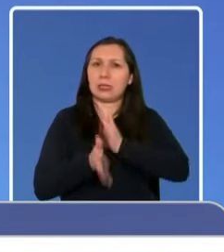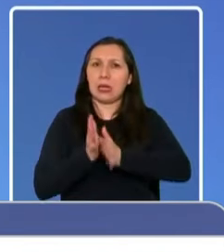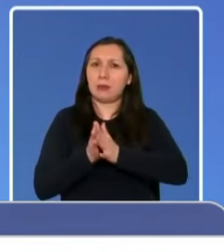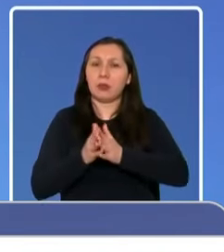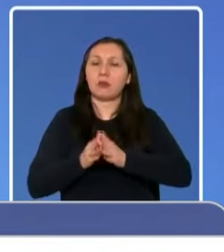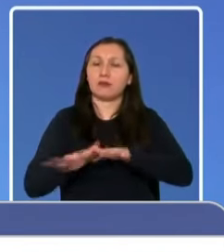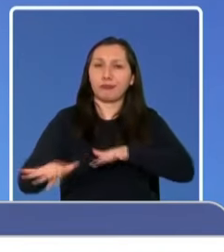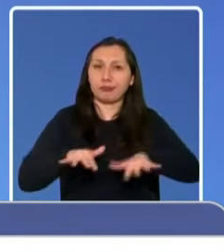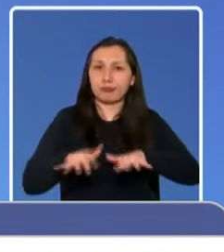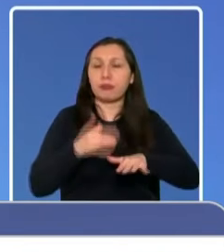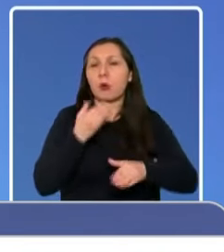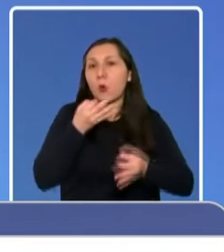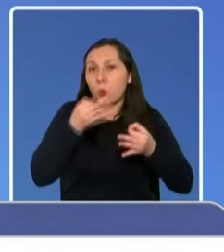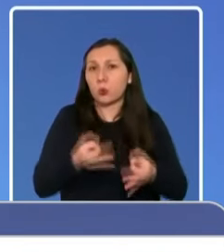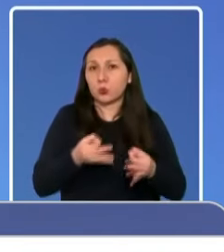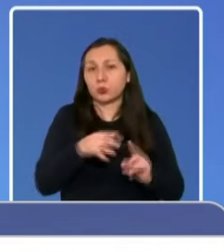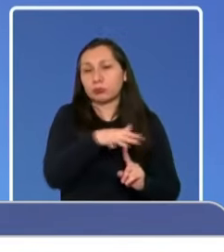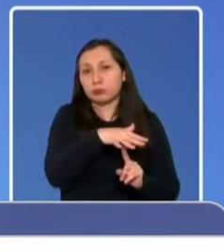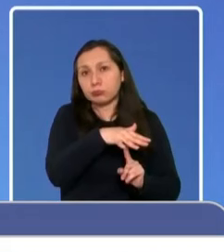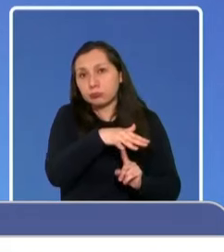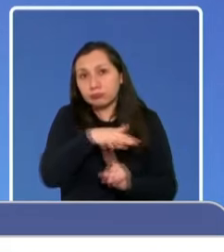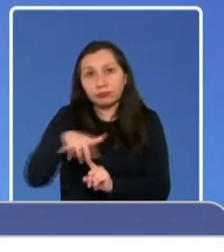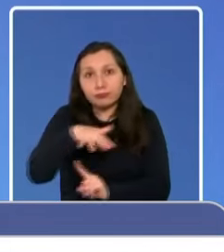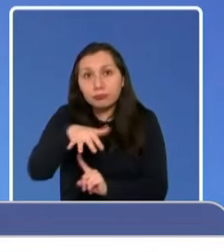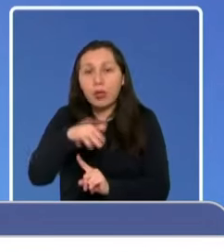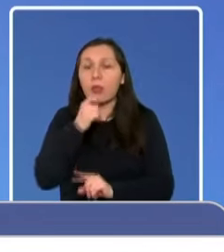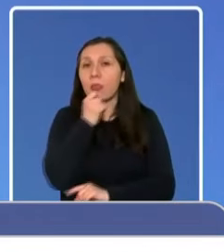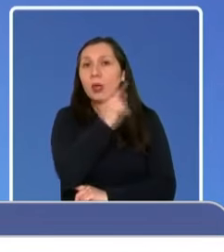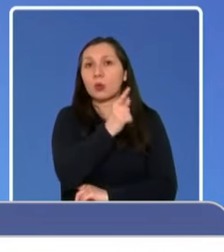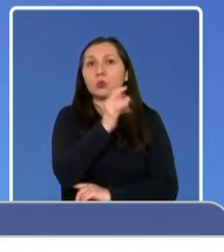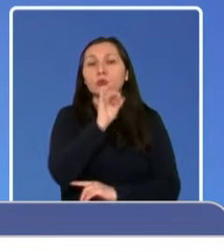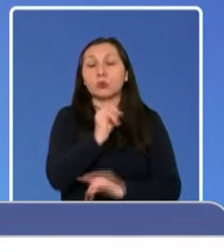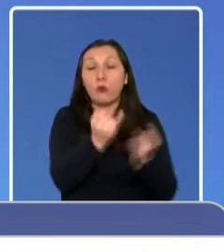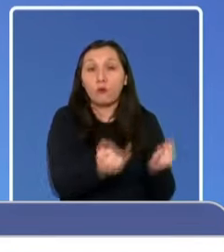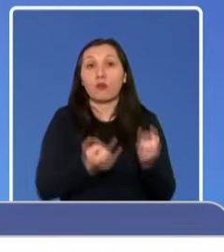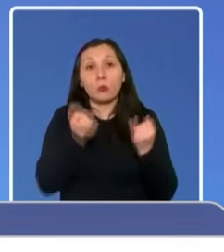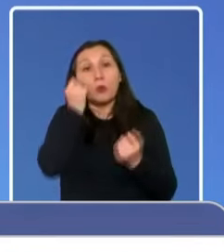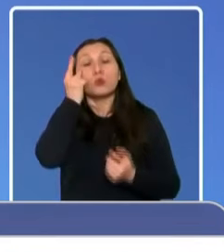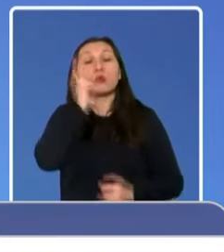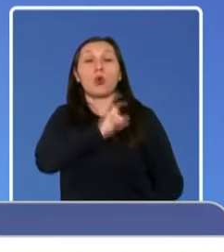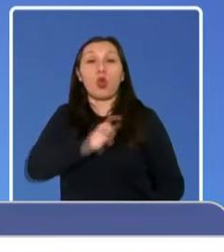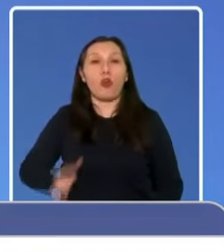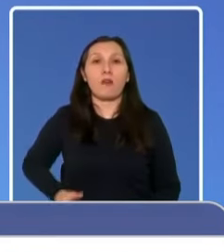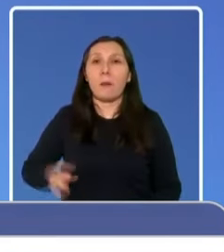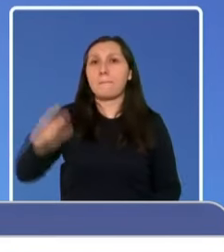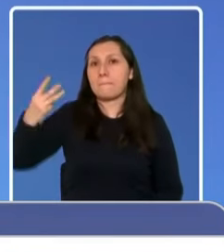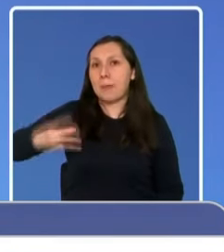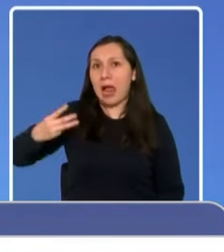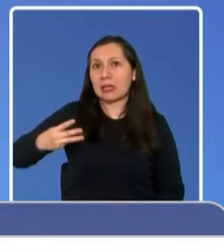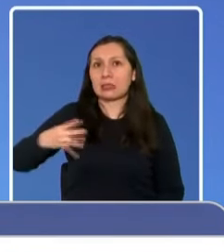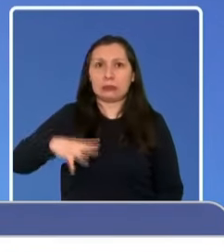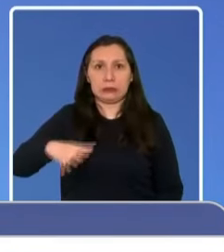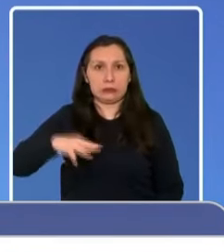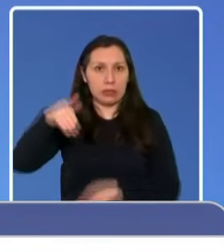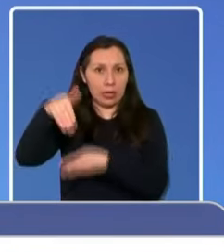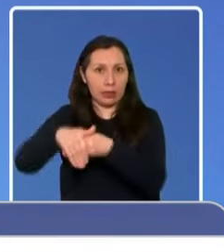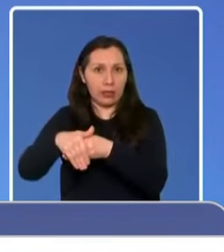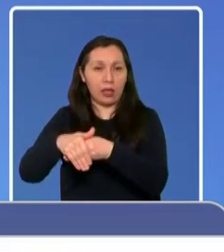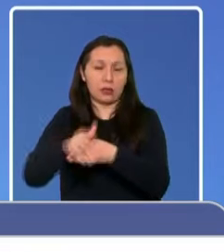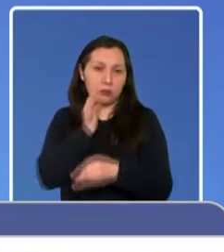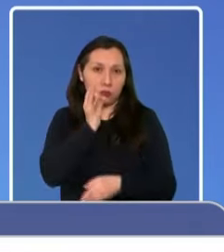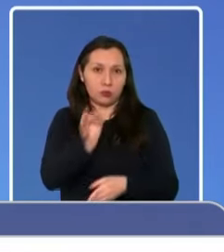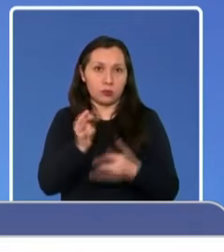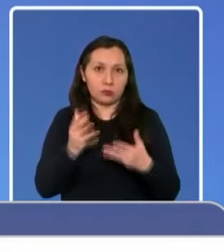celeridad frente a esta denuncia que llegó a conocimiento del gobierno el día martes, en la tarde, como les hemos